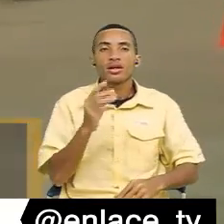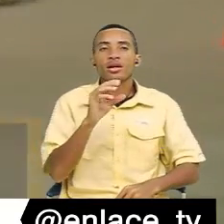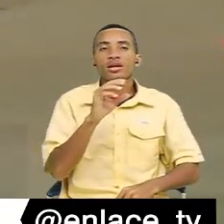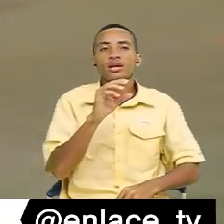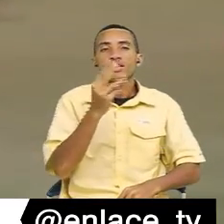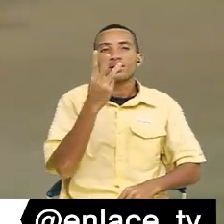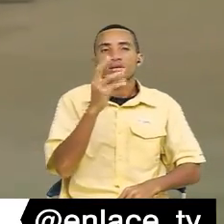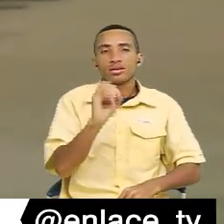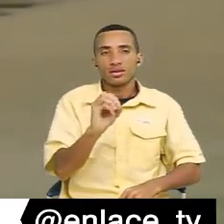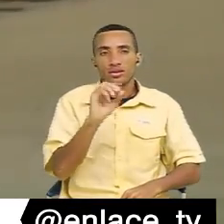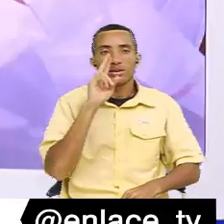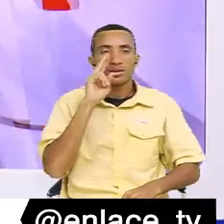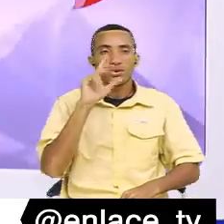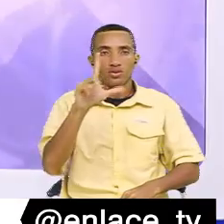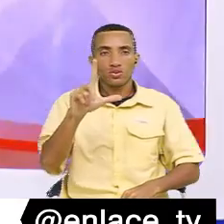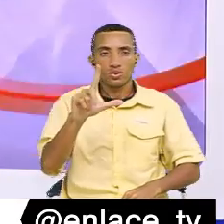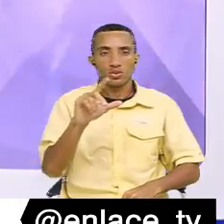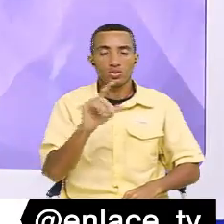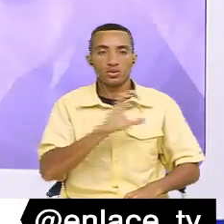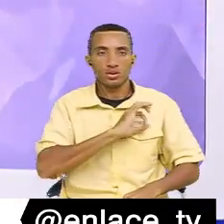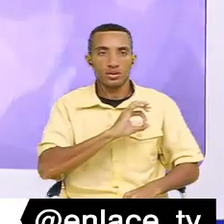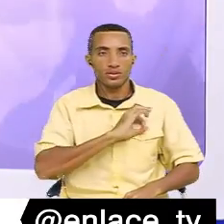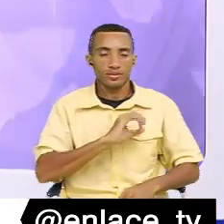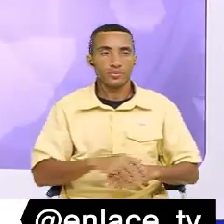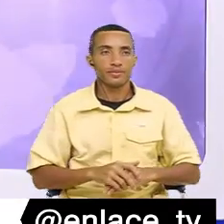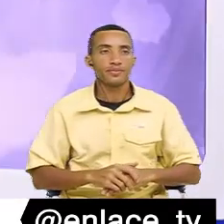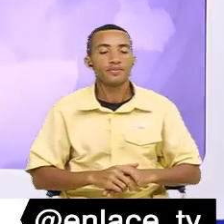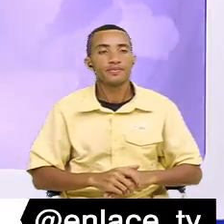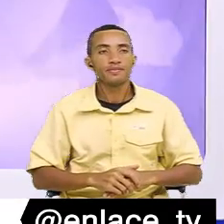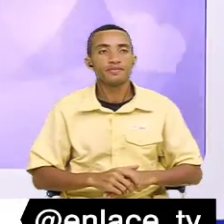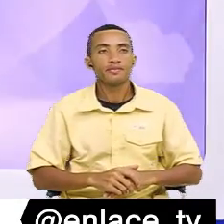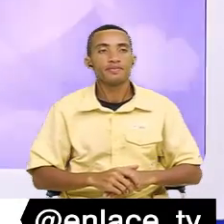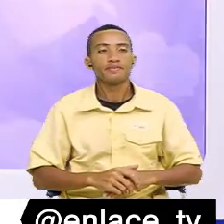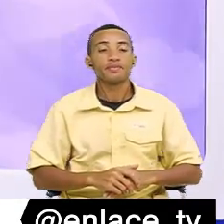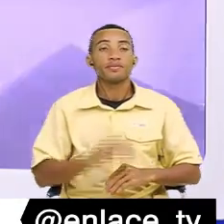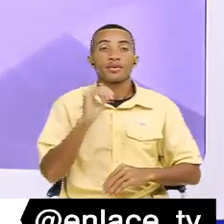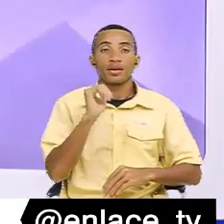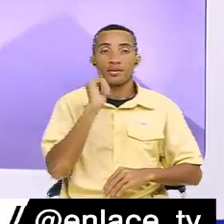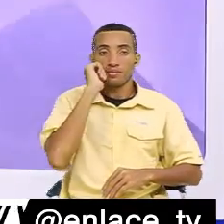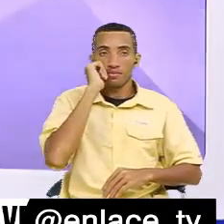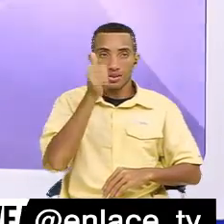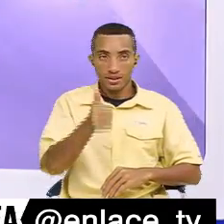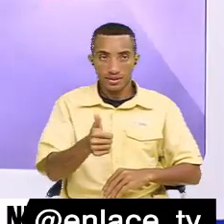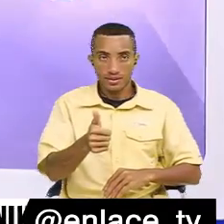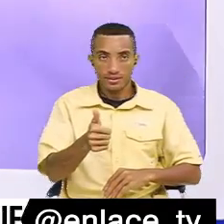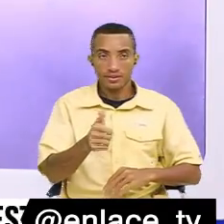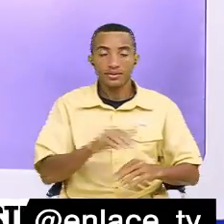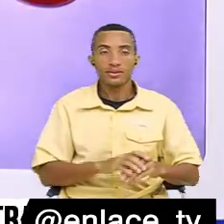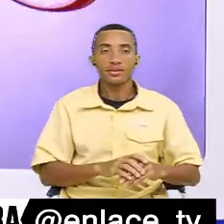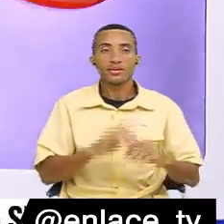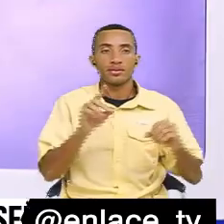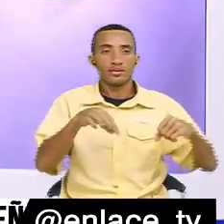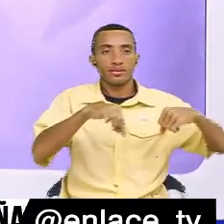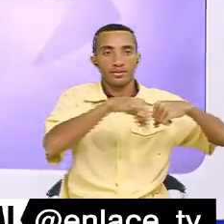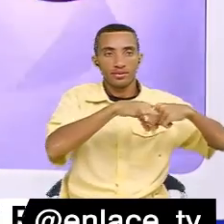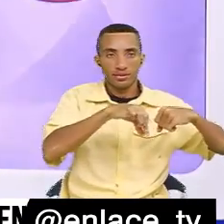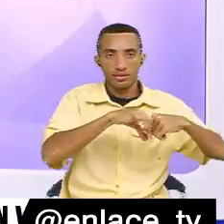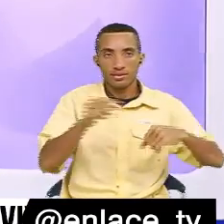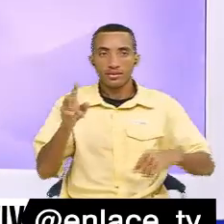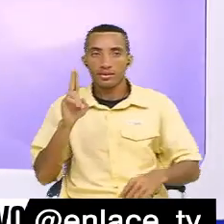8 de la mañana. Todo está listo ya para que se dé mañana el juego entre Alianza Petrolera y el cuadro Atlético